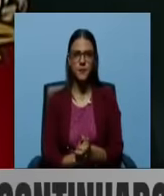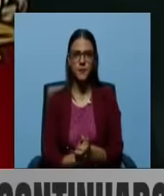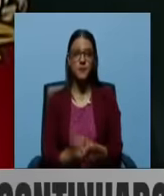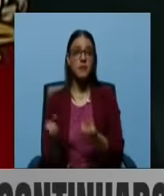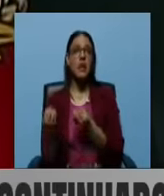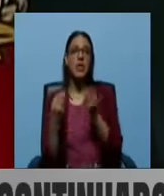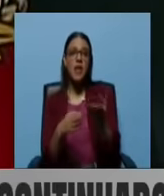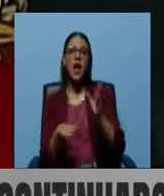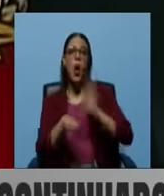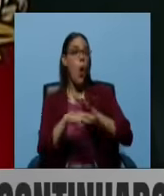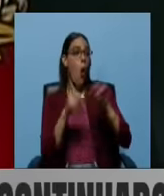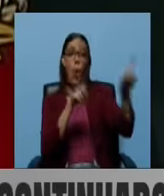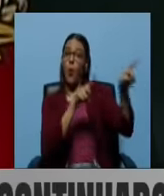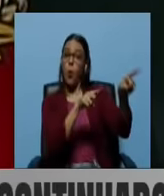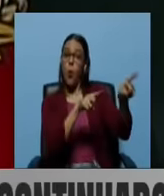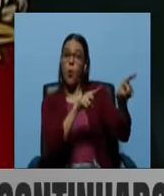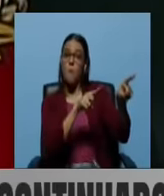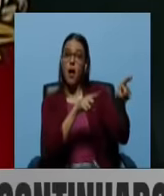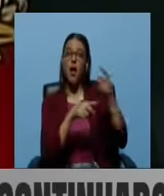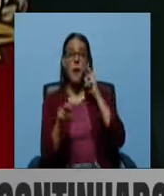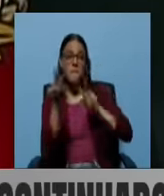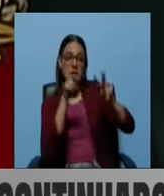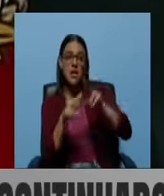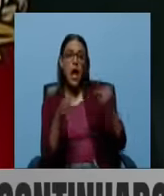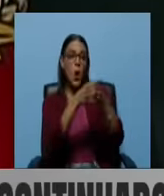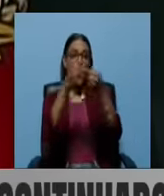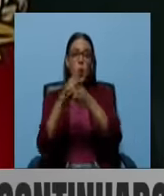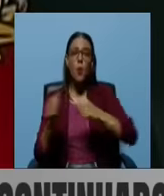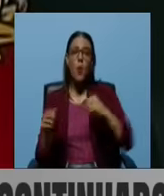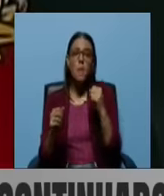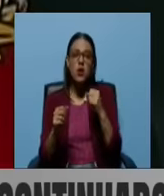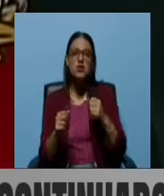Culpar a los organismos de seguridad.